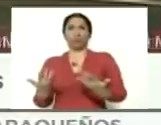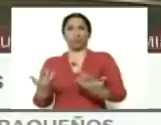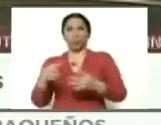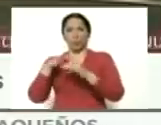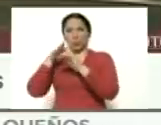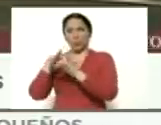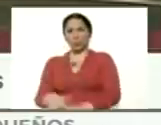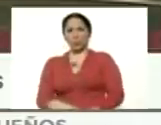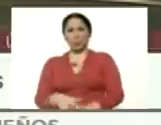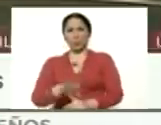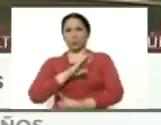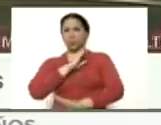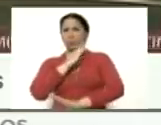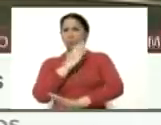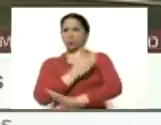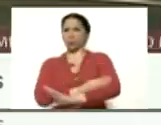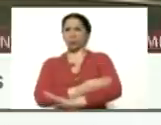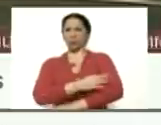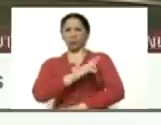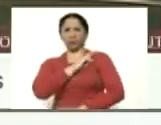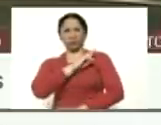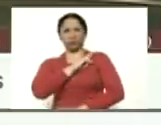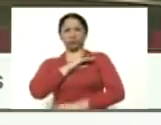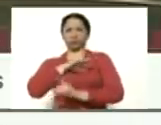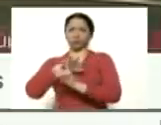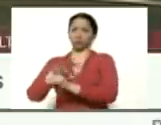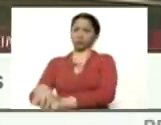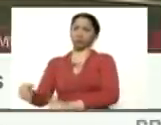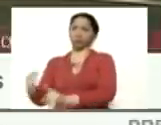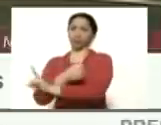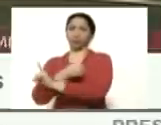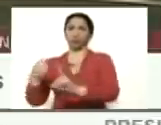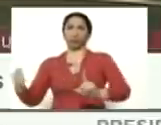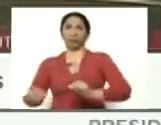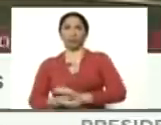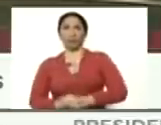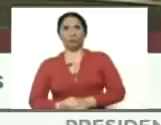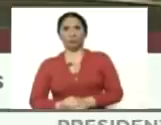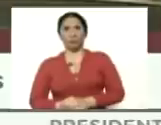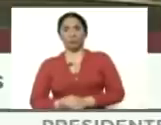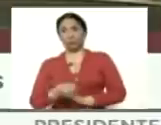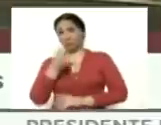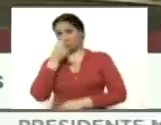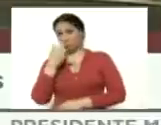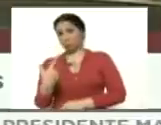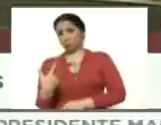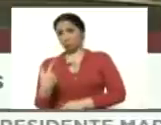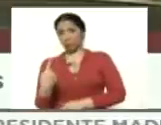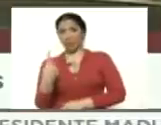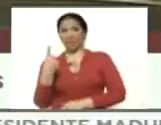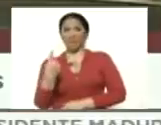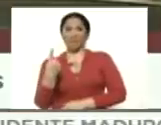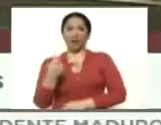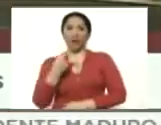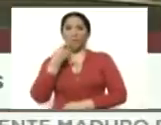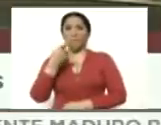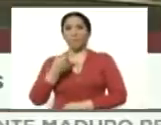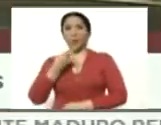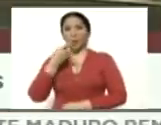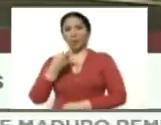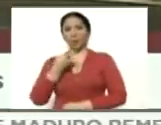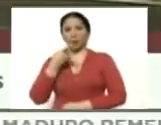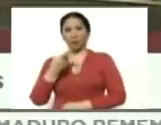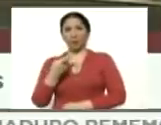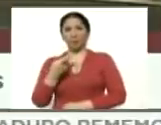xenofobia atroz, de racismo, de maltrato, de descuido, de ausencia de políticas con